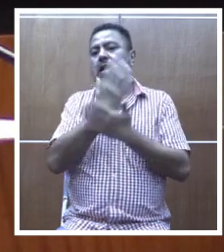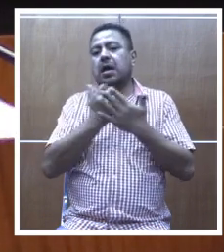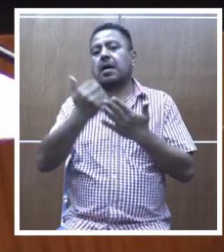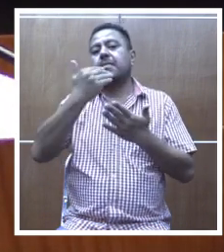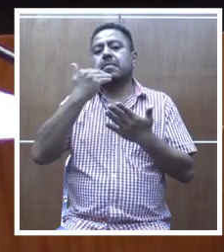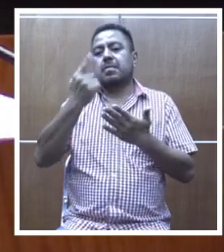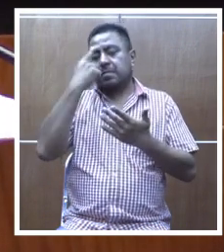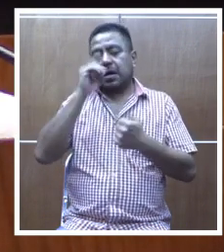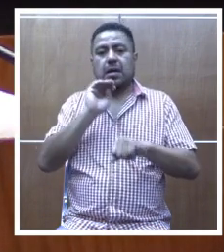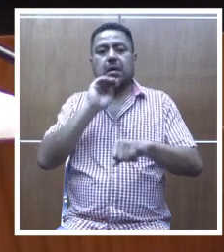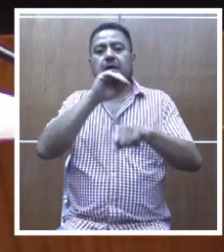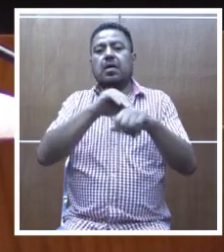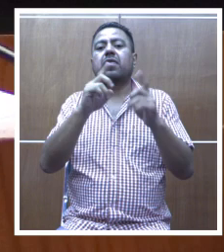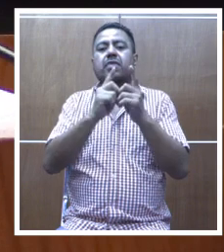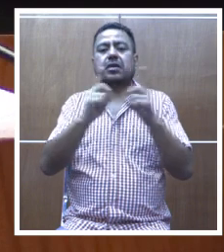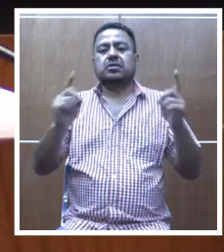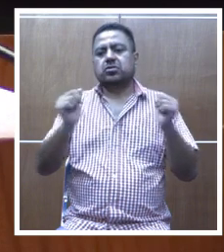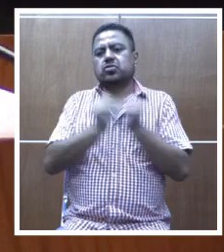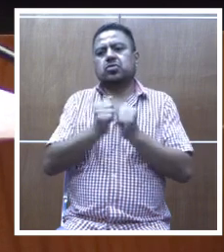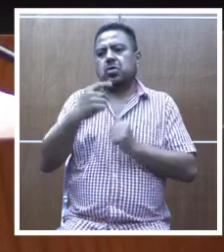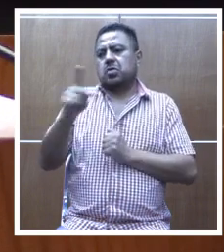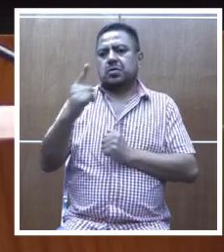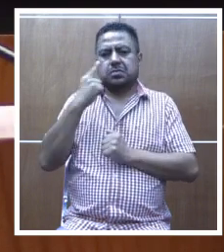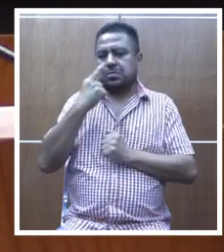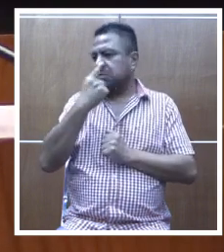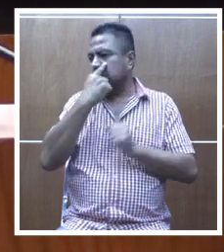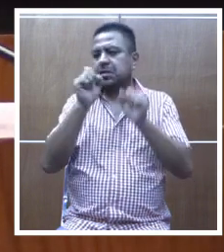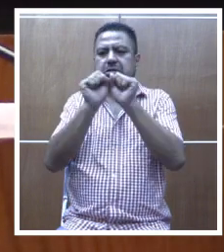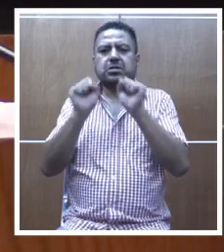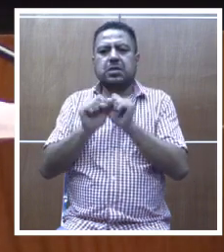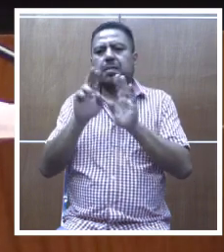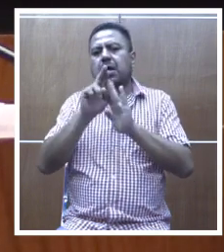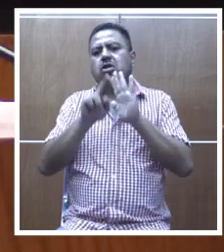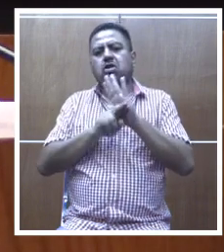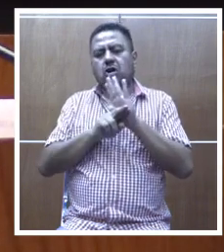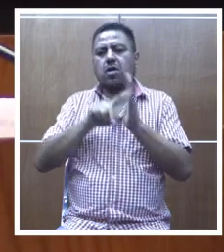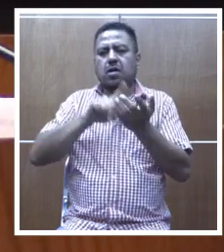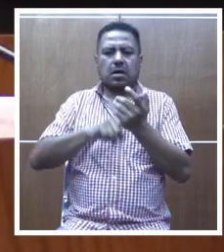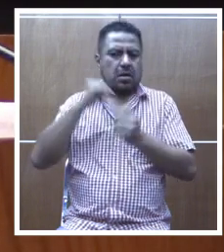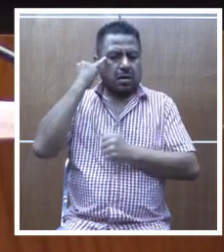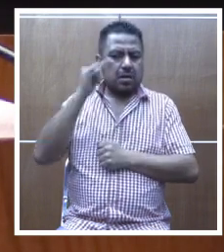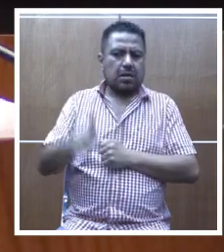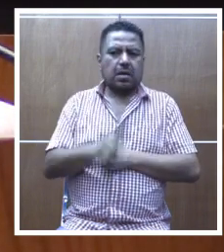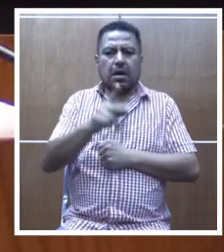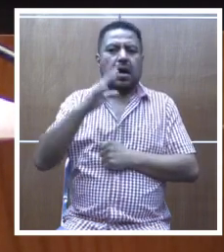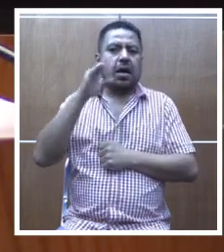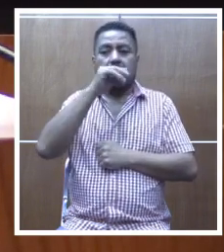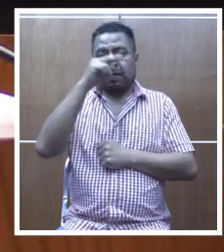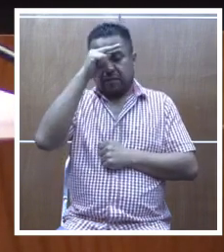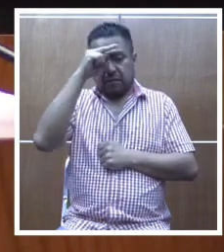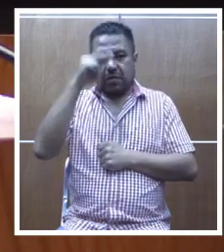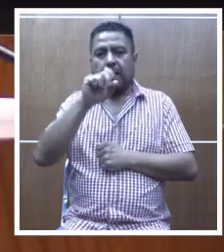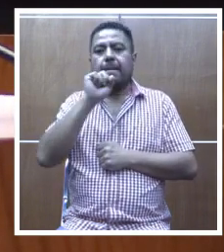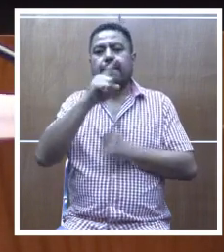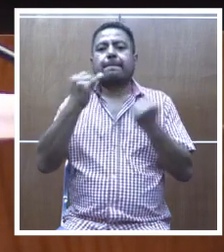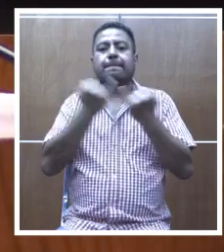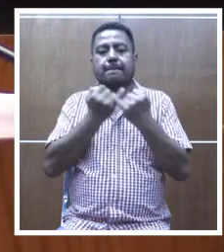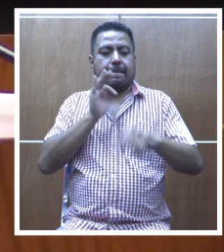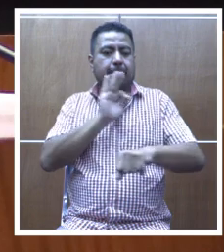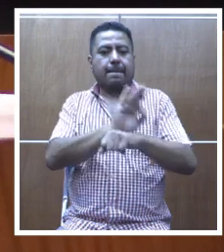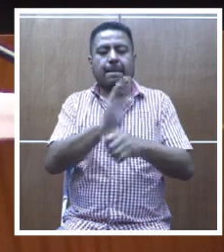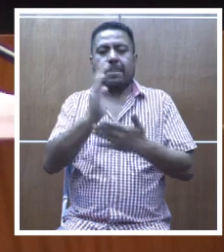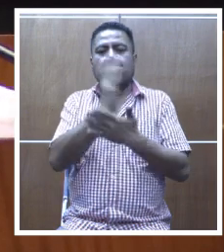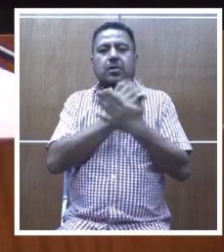que apliquen y desarrollen sus propios sistemas normativos y su jurisdicción indígena y afromexicana. Asimismo, protege y garantiza